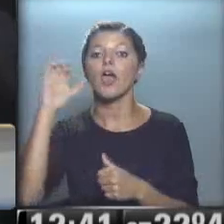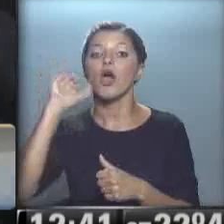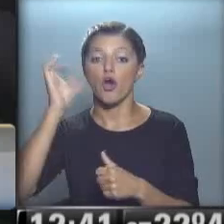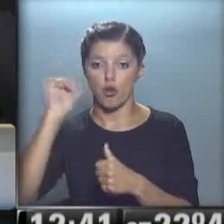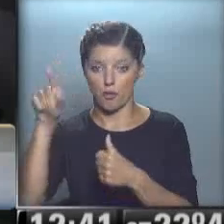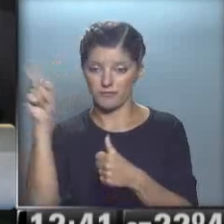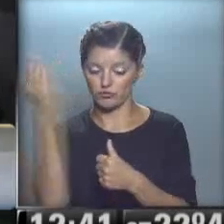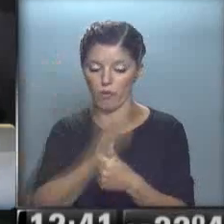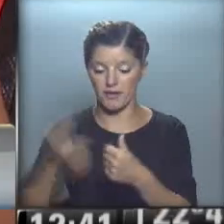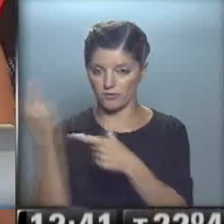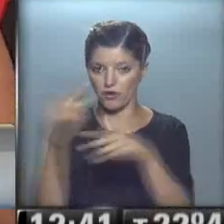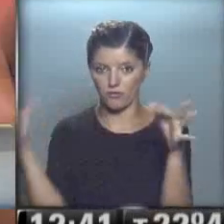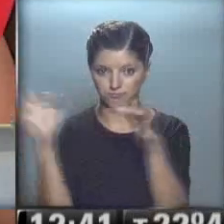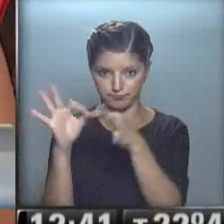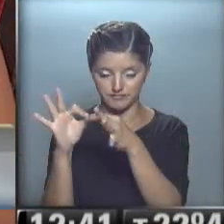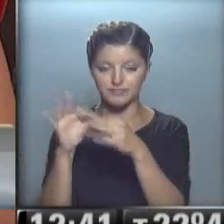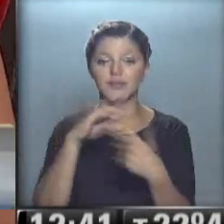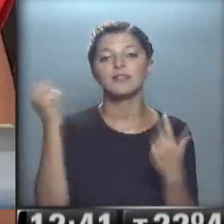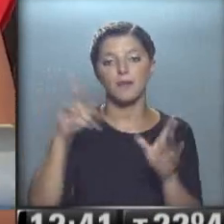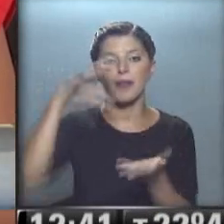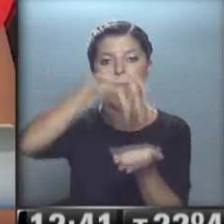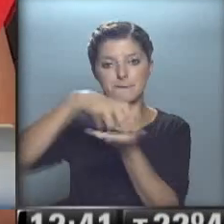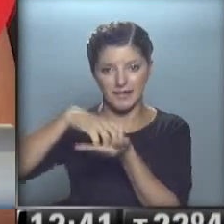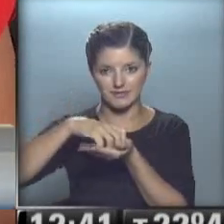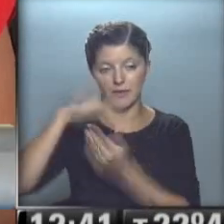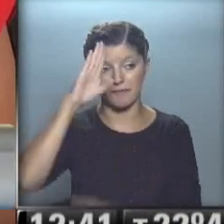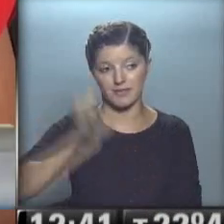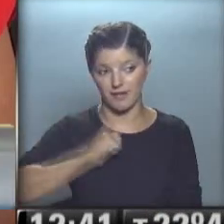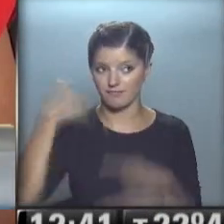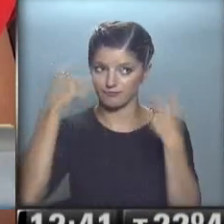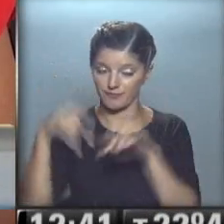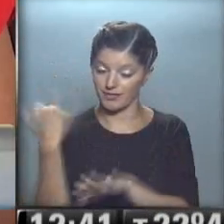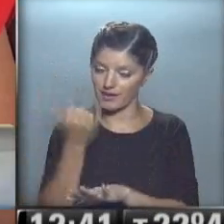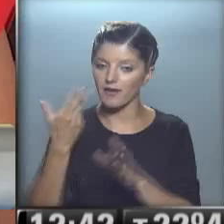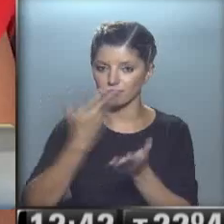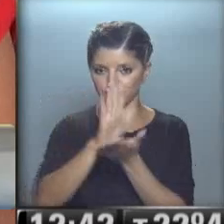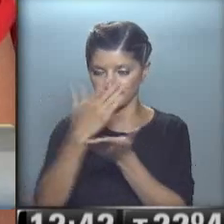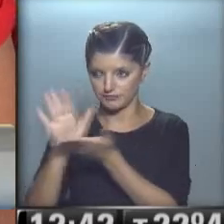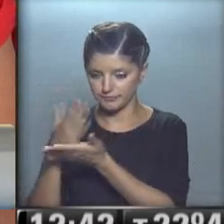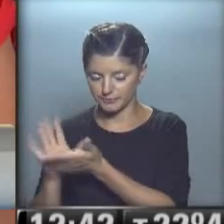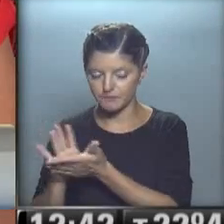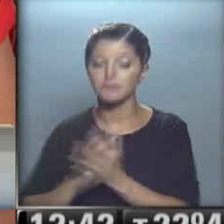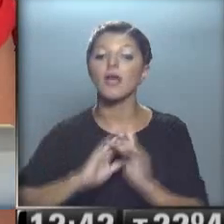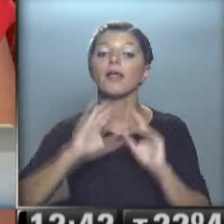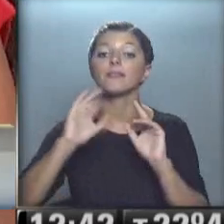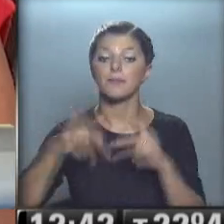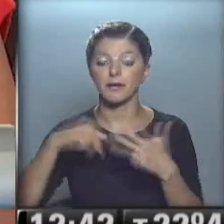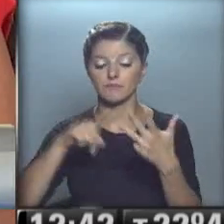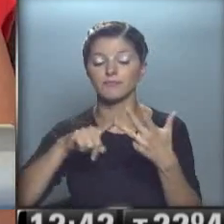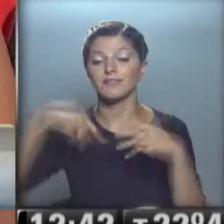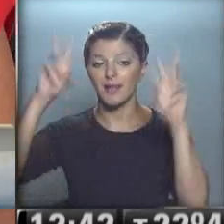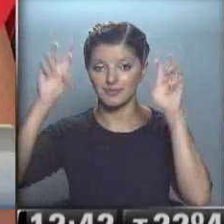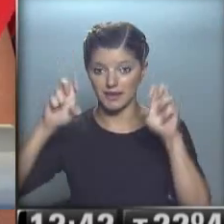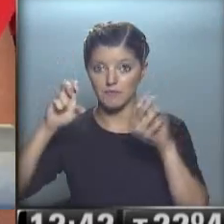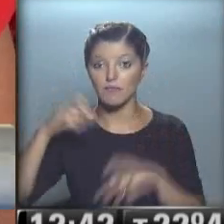Islas malvinas y las bases militares que tenemos en la región muchas eh Y también el tema finalmente de e El Puerto